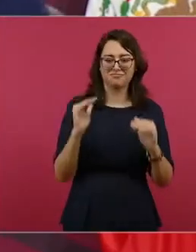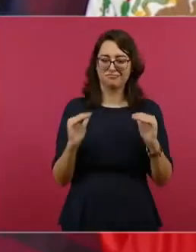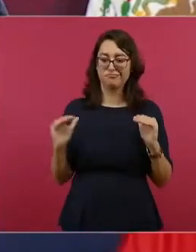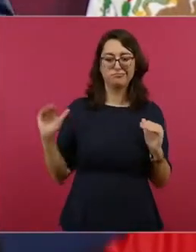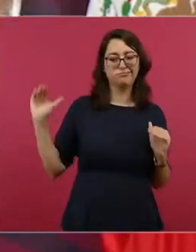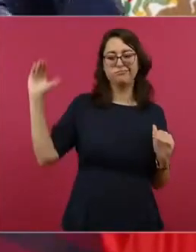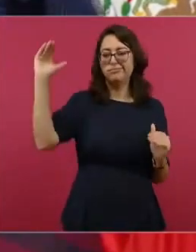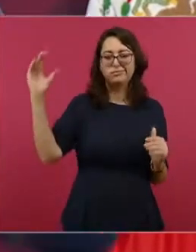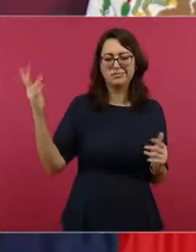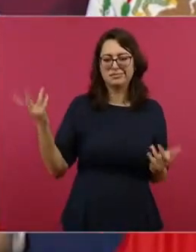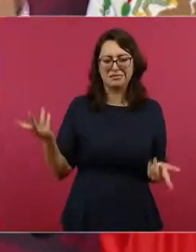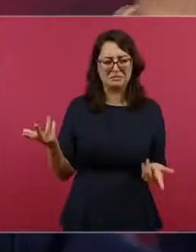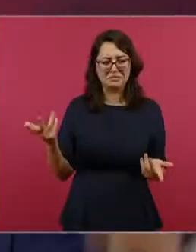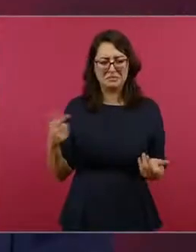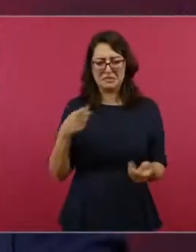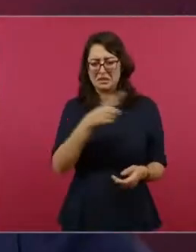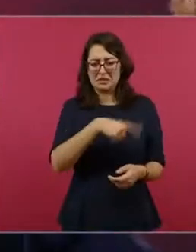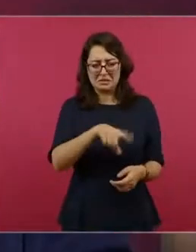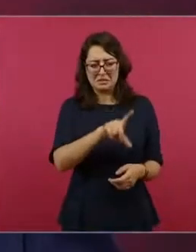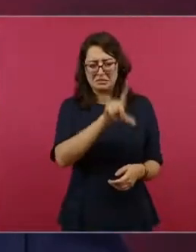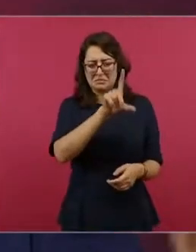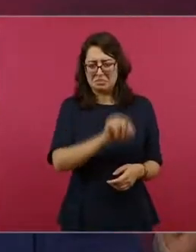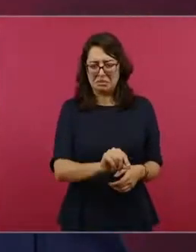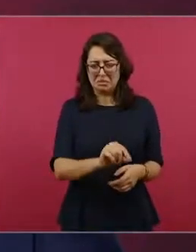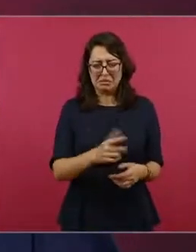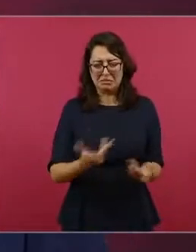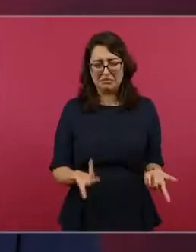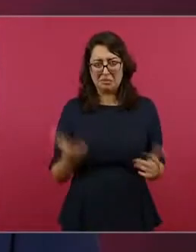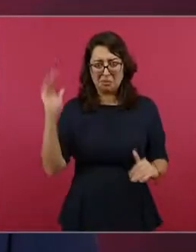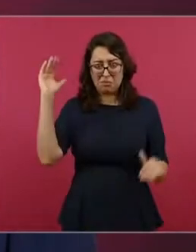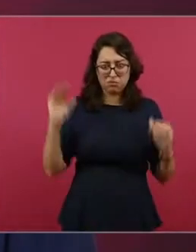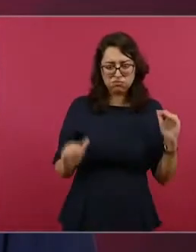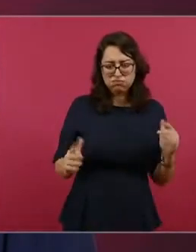Eso lo tengo que estar diciendo,